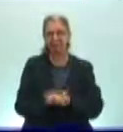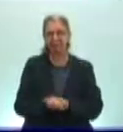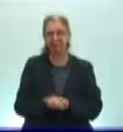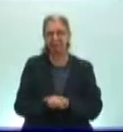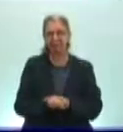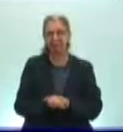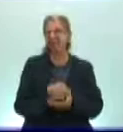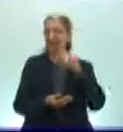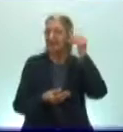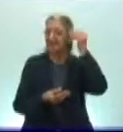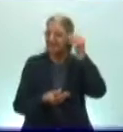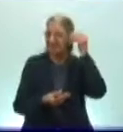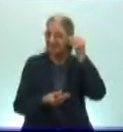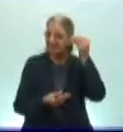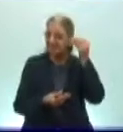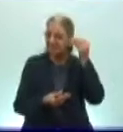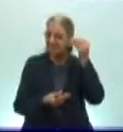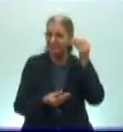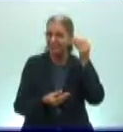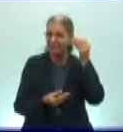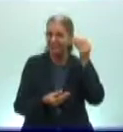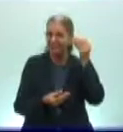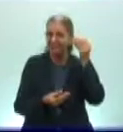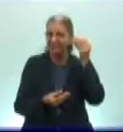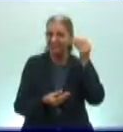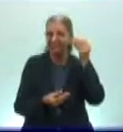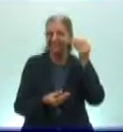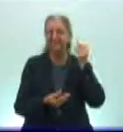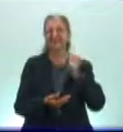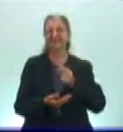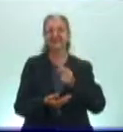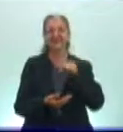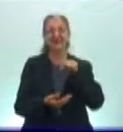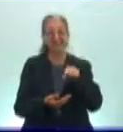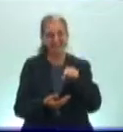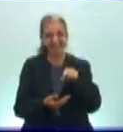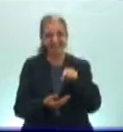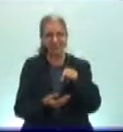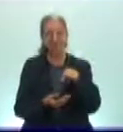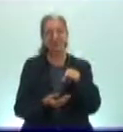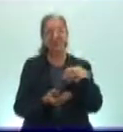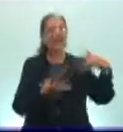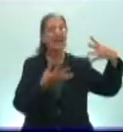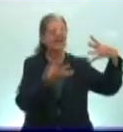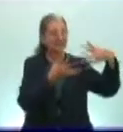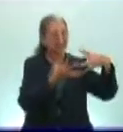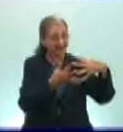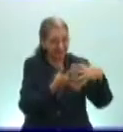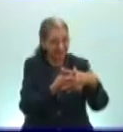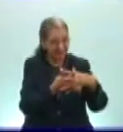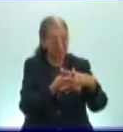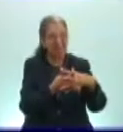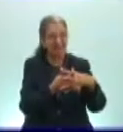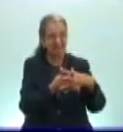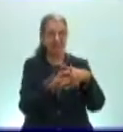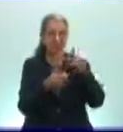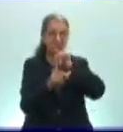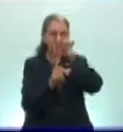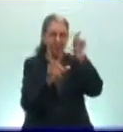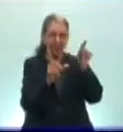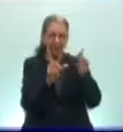¿Has pensado? Pues bien, la razón que se establece entre la longitud de